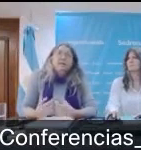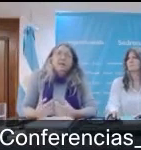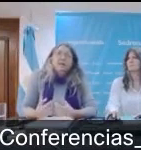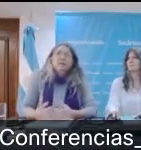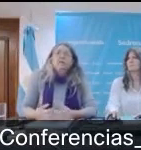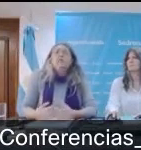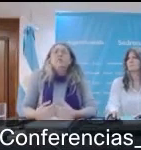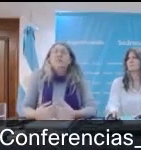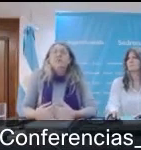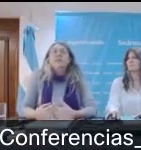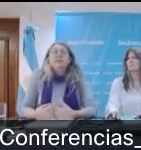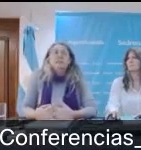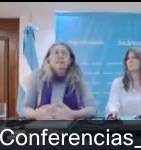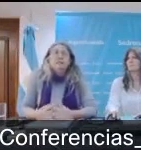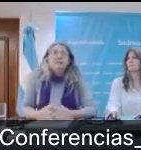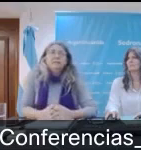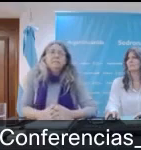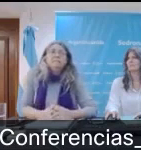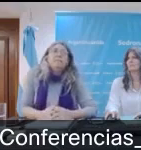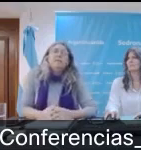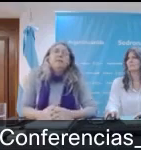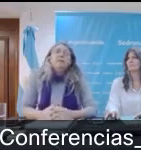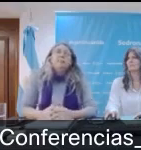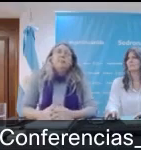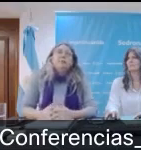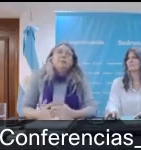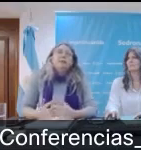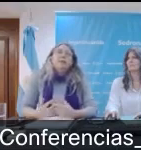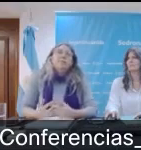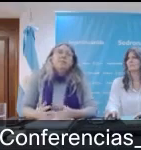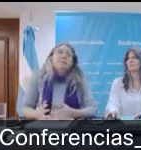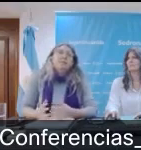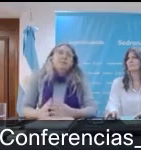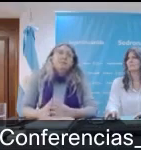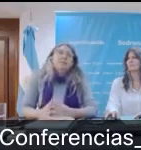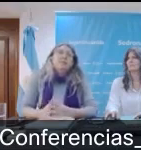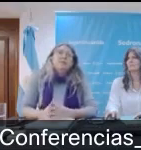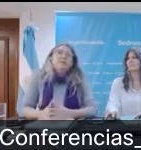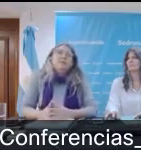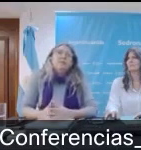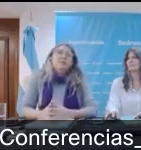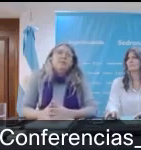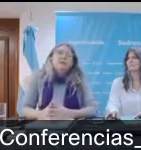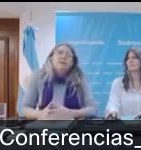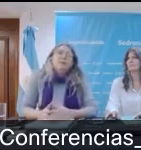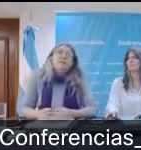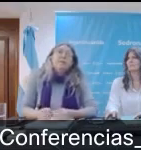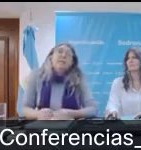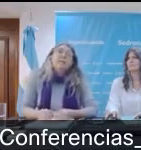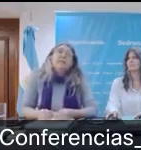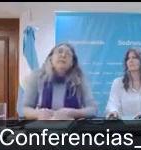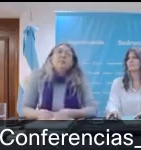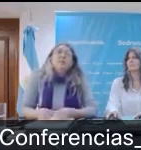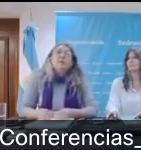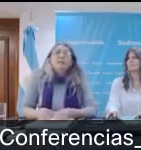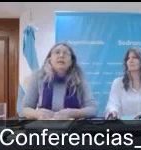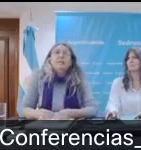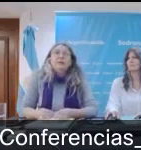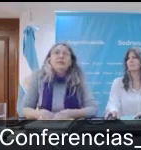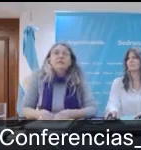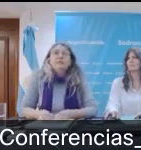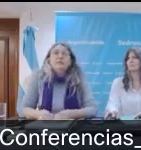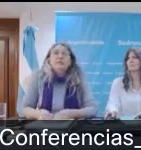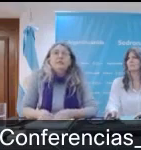integrales, que sean gratuitos, que sean accesibles. Bueno, la ley propone tratamientos dignos y que atiendan la singularidad